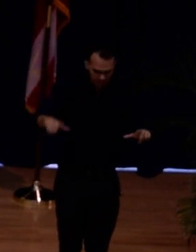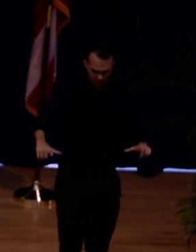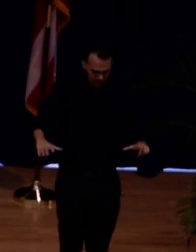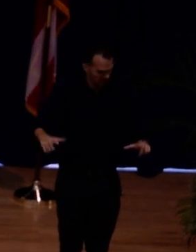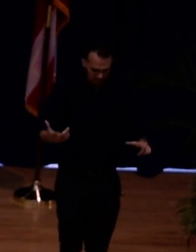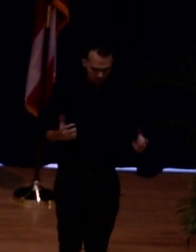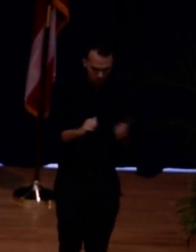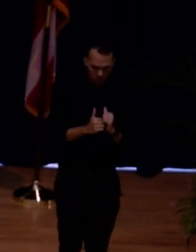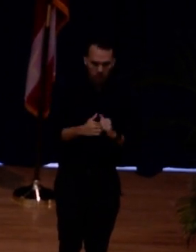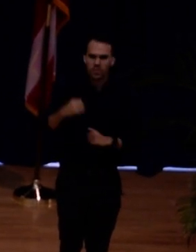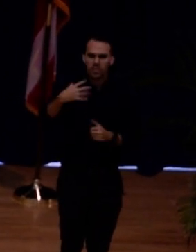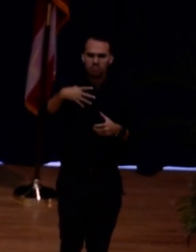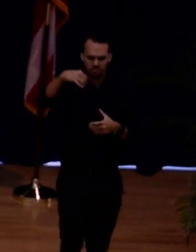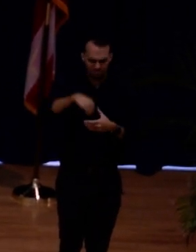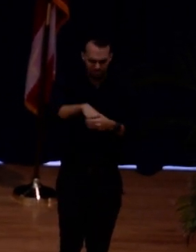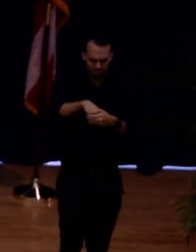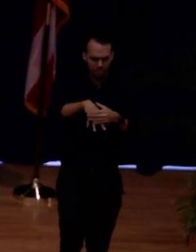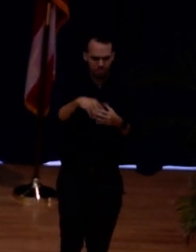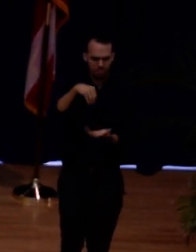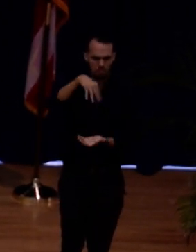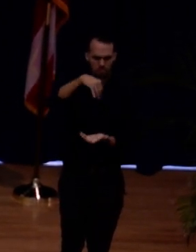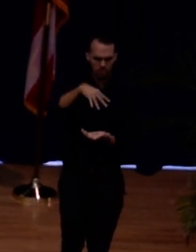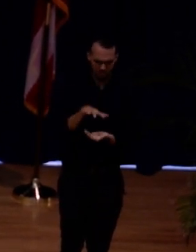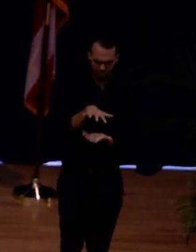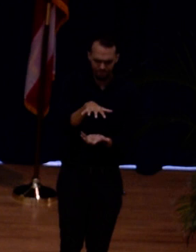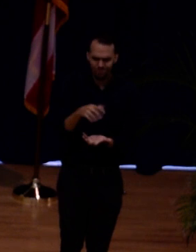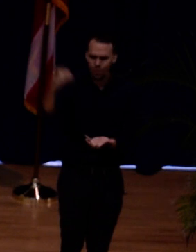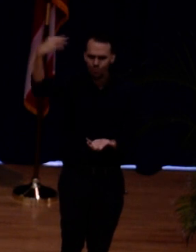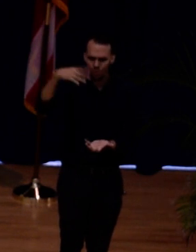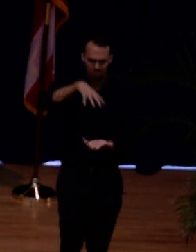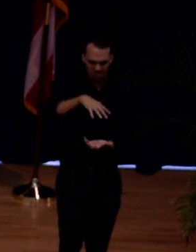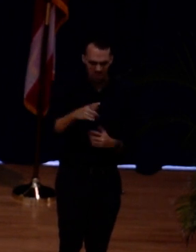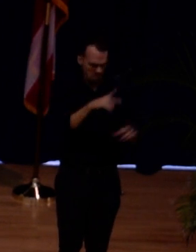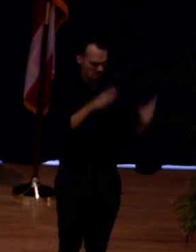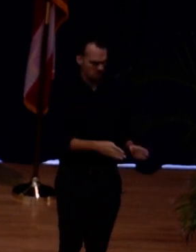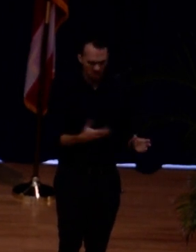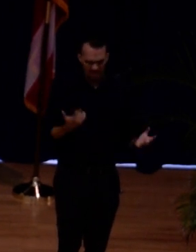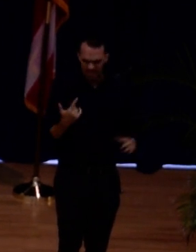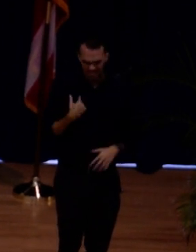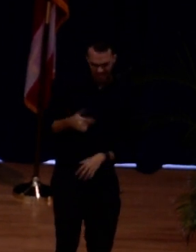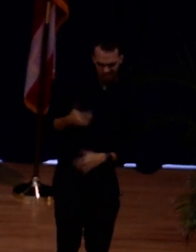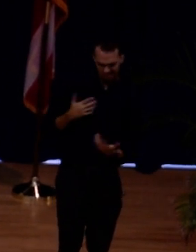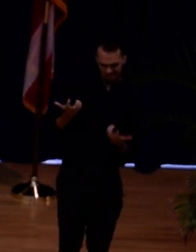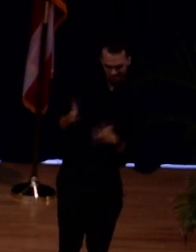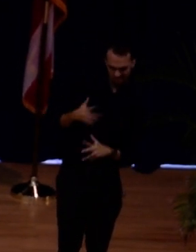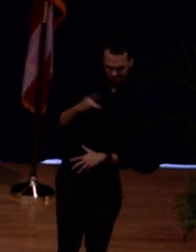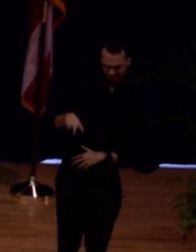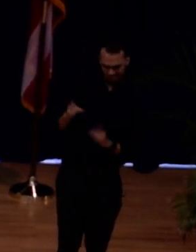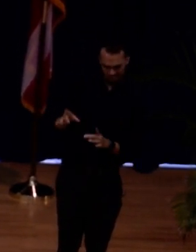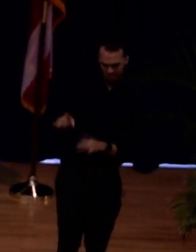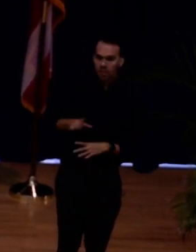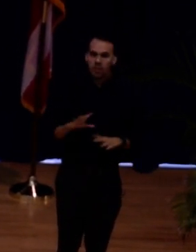una de las lámparas, una persona estaba particularmente escéptica, ¿verdad? Y le explicamos cómo funcionaba, le